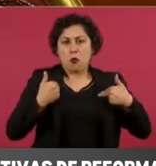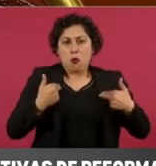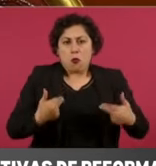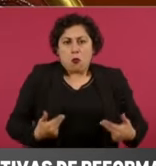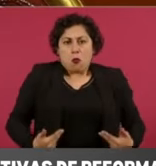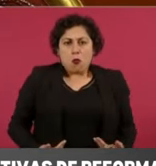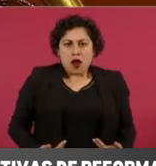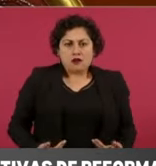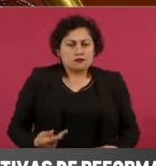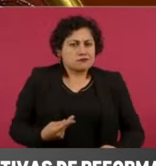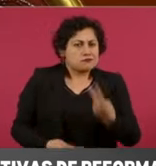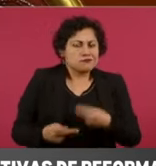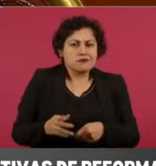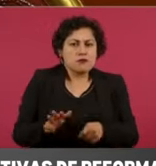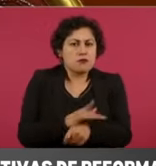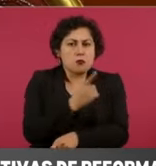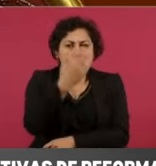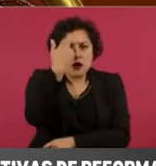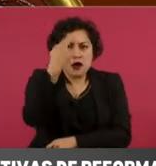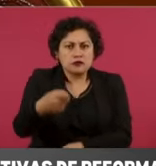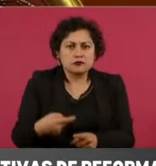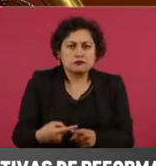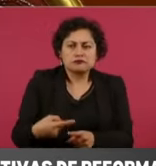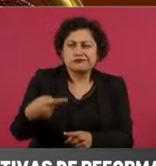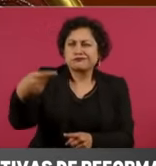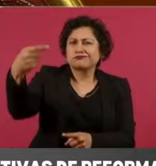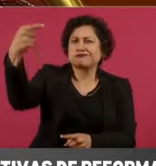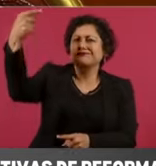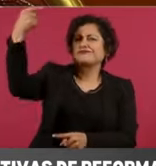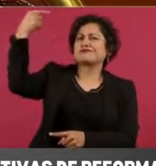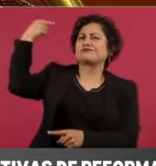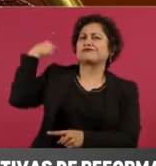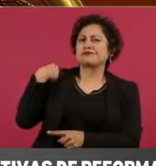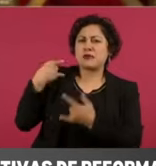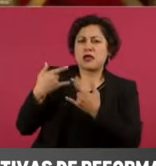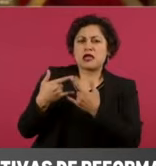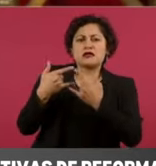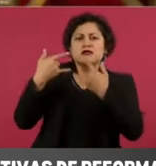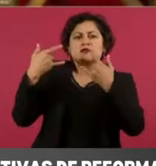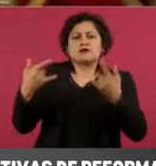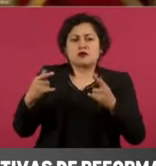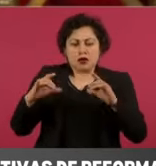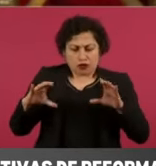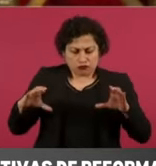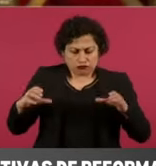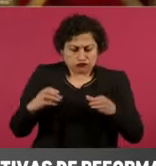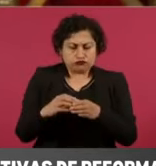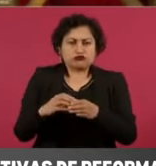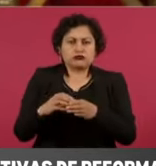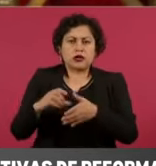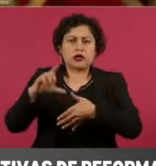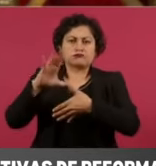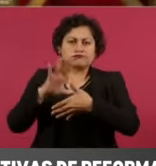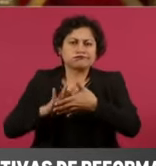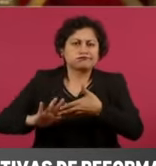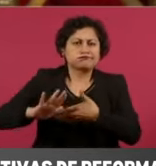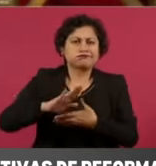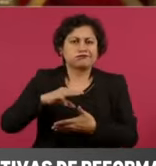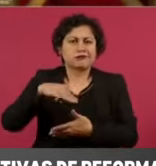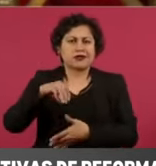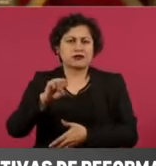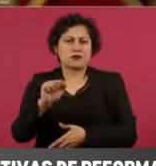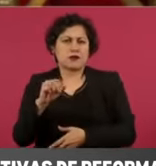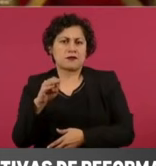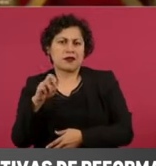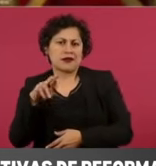nos legaron las grandes civilizaciones mesoamericanas y de la fecunda